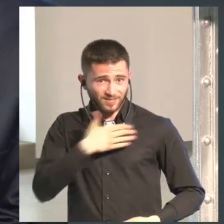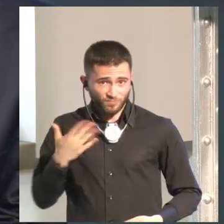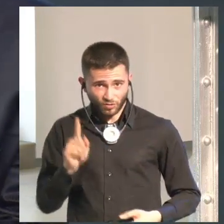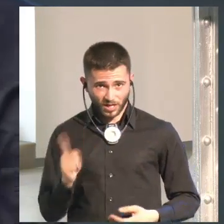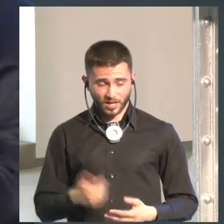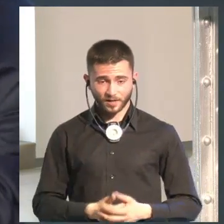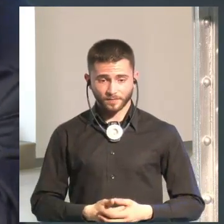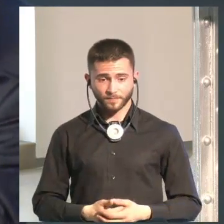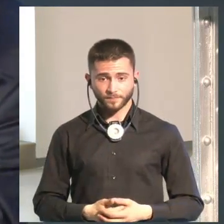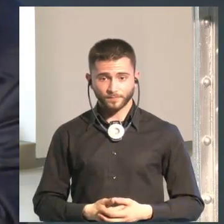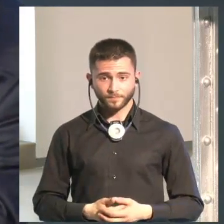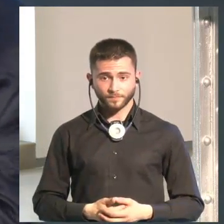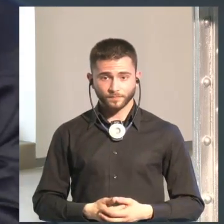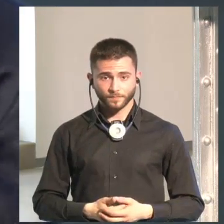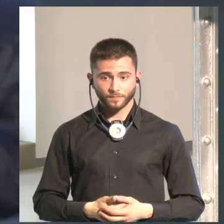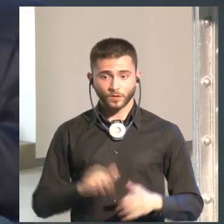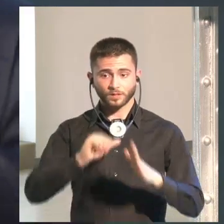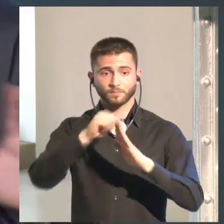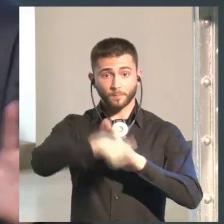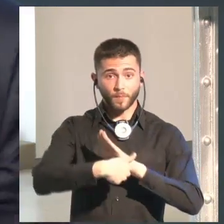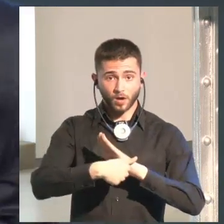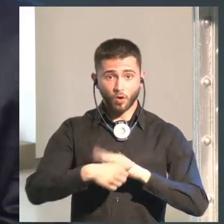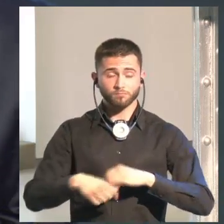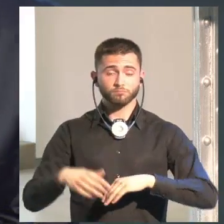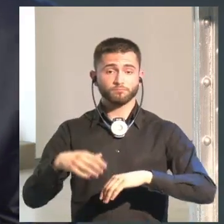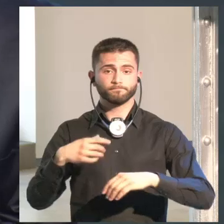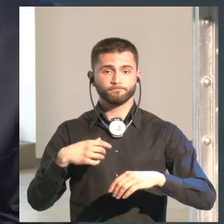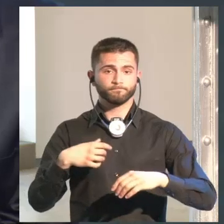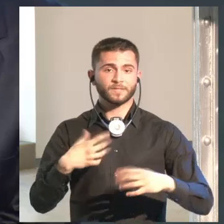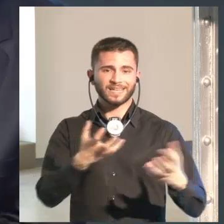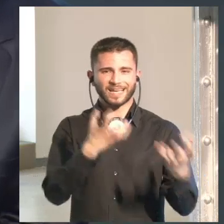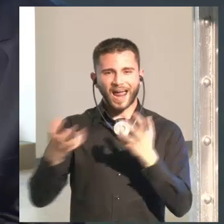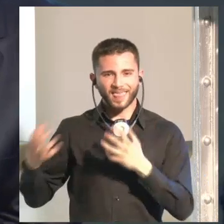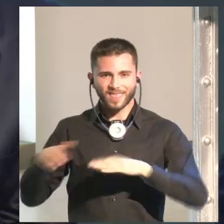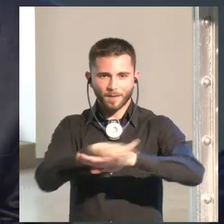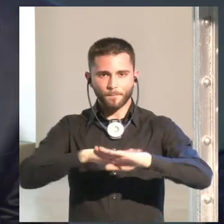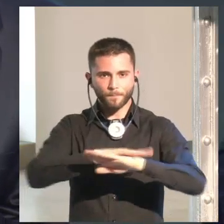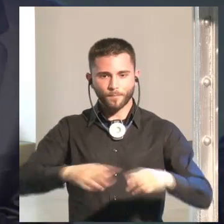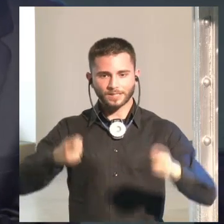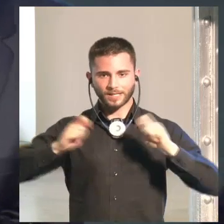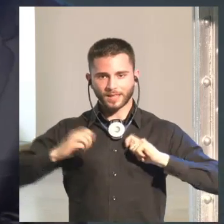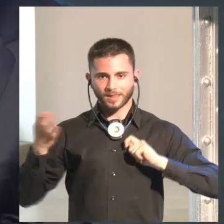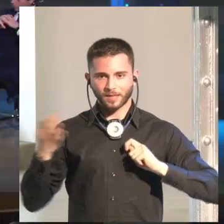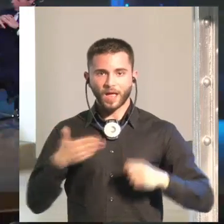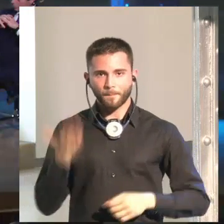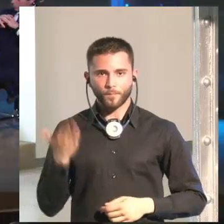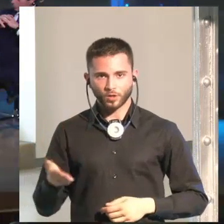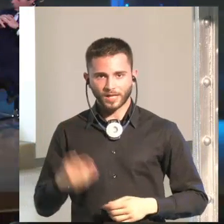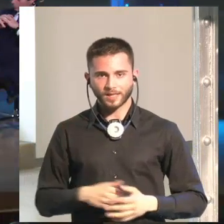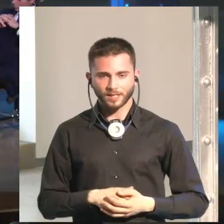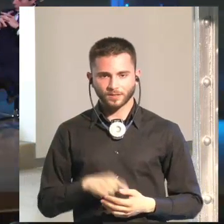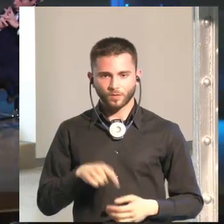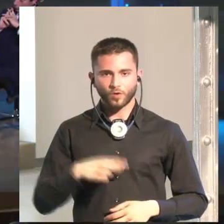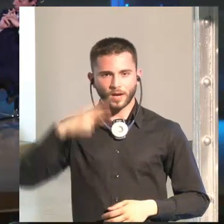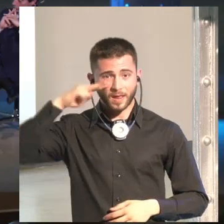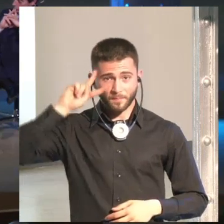parecía un marco liviano que dé ciertas garantías básicas aplicable a todos. Eso es lo importante. Perfecto, pero tú de tu experiencia, tú